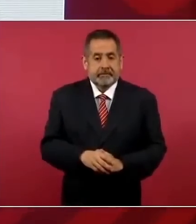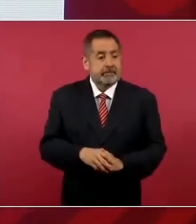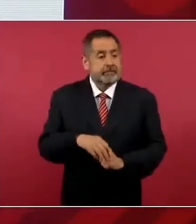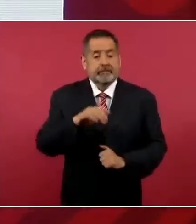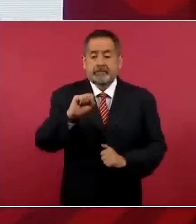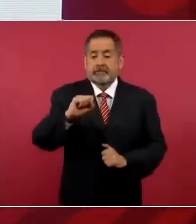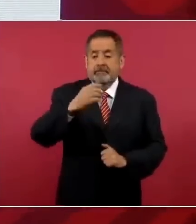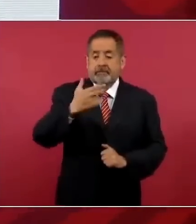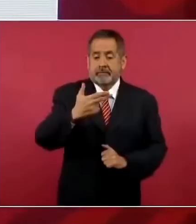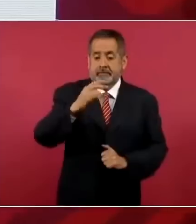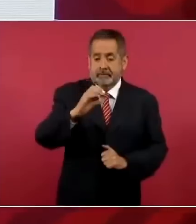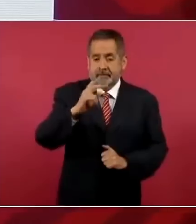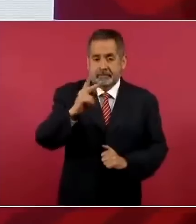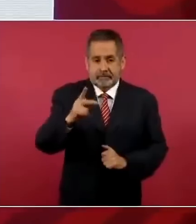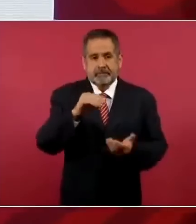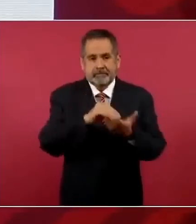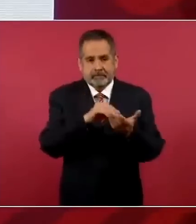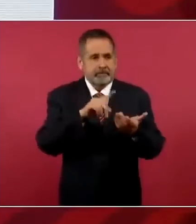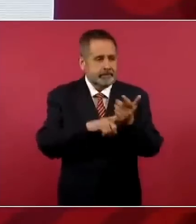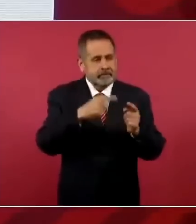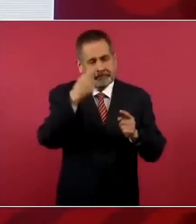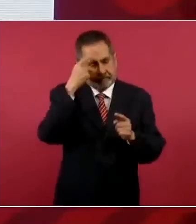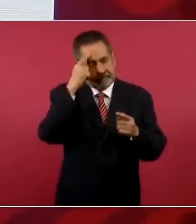Hacienda, que todavía tiene influencia.